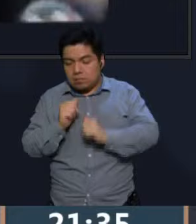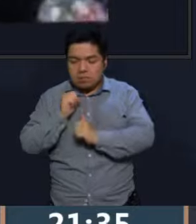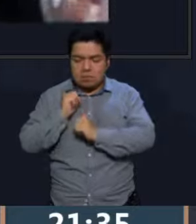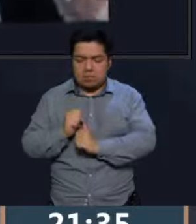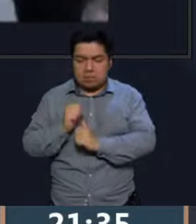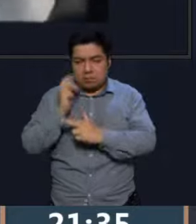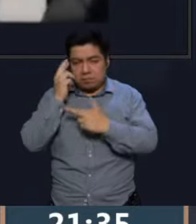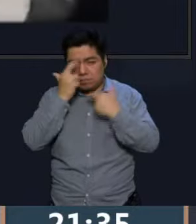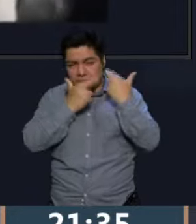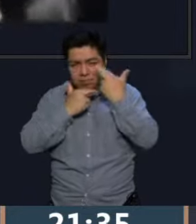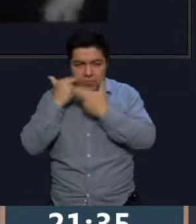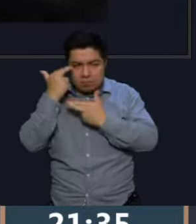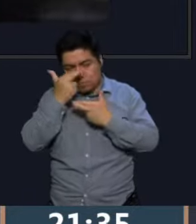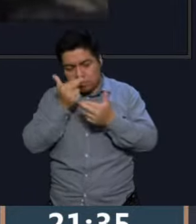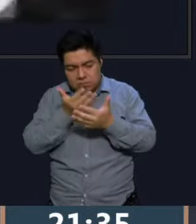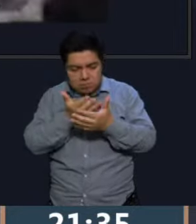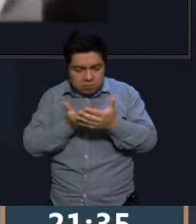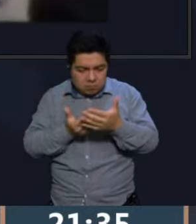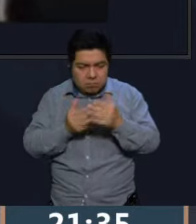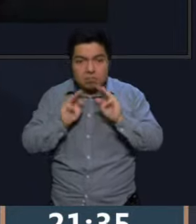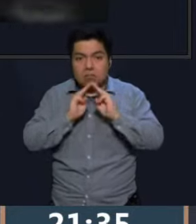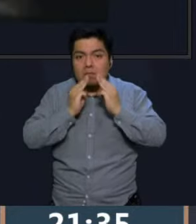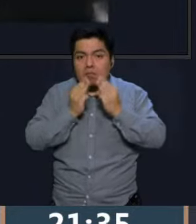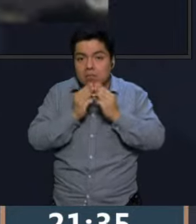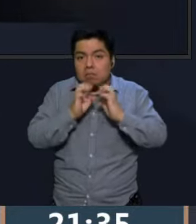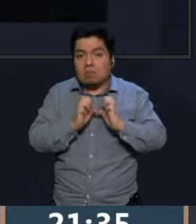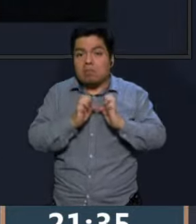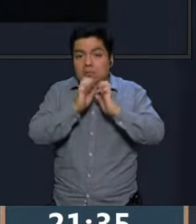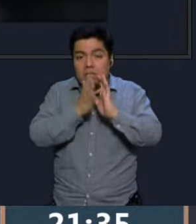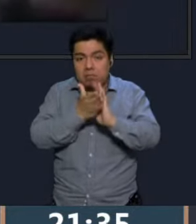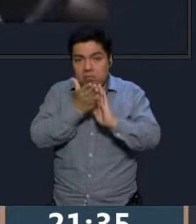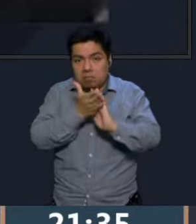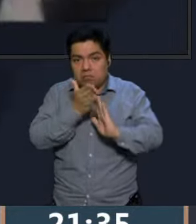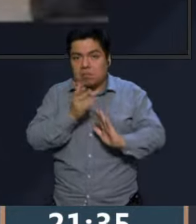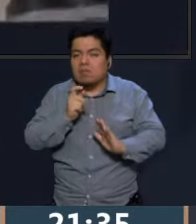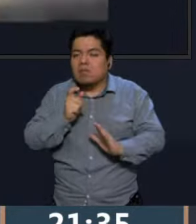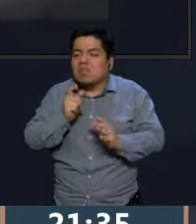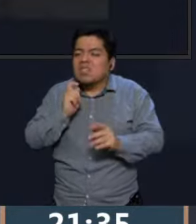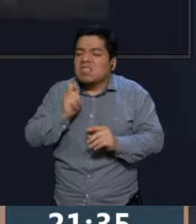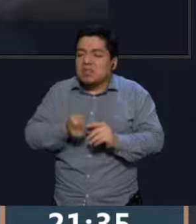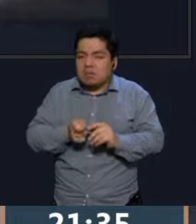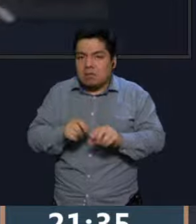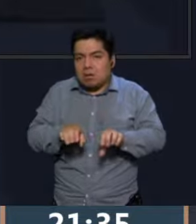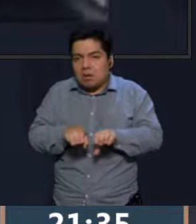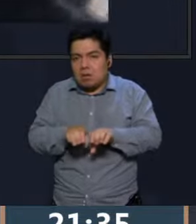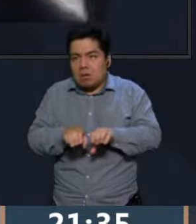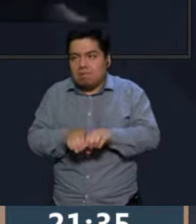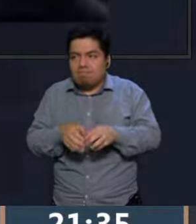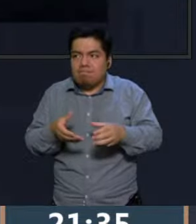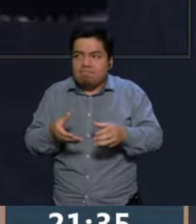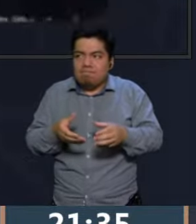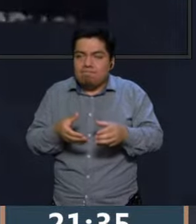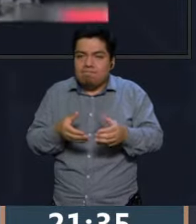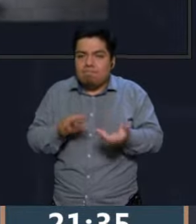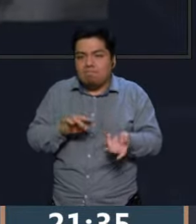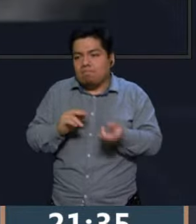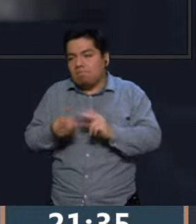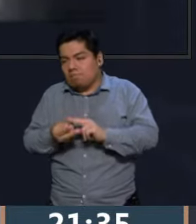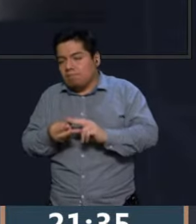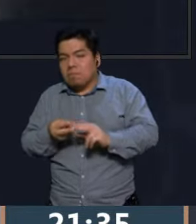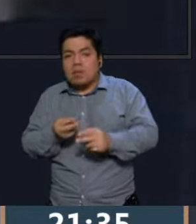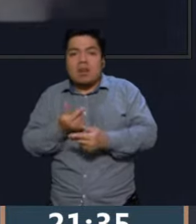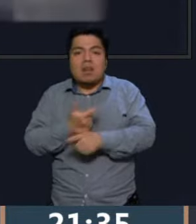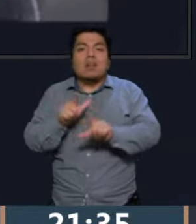analiza el contenido del cártel inmobiliario de suyo, definimos que no es una situación que sea, digamos, contraria a la libertad de